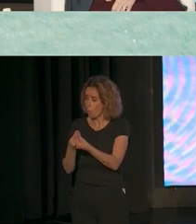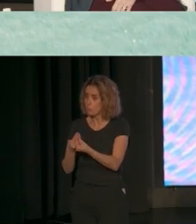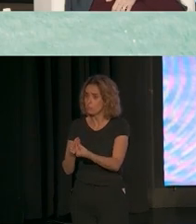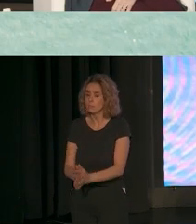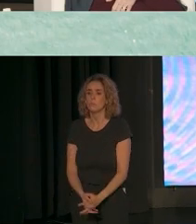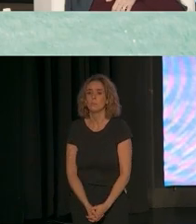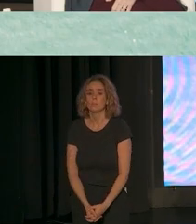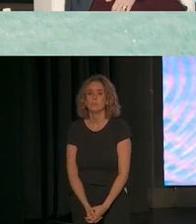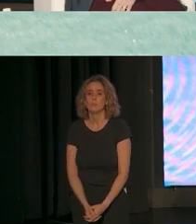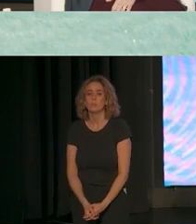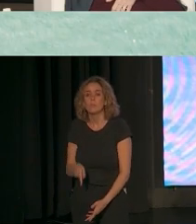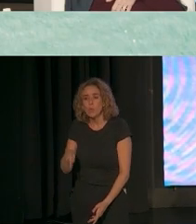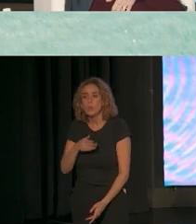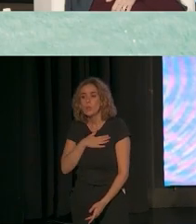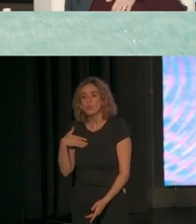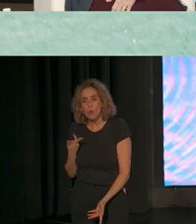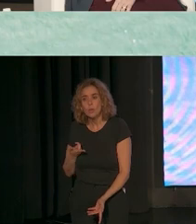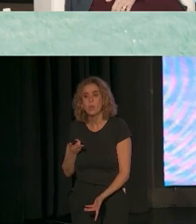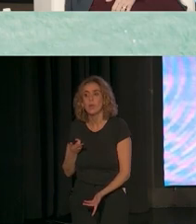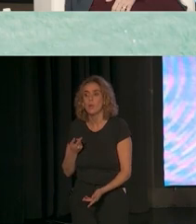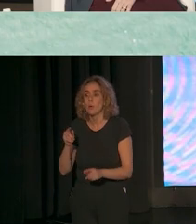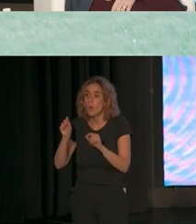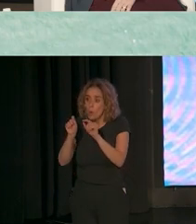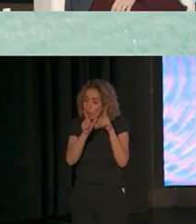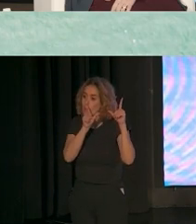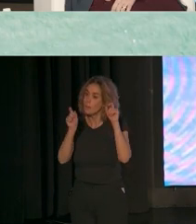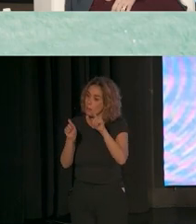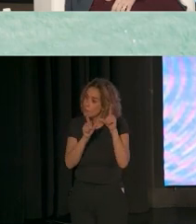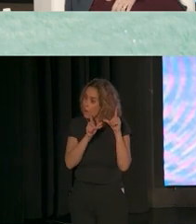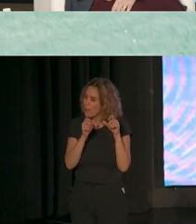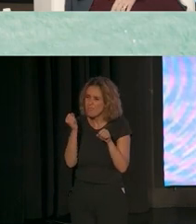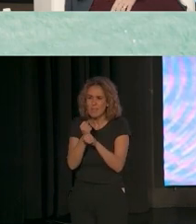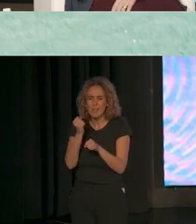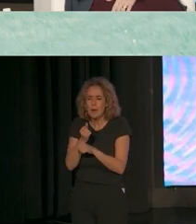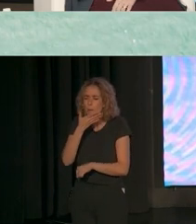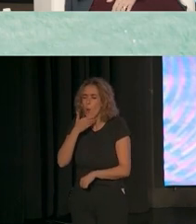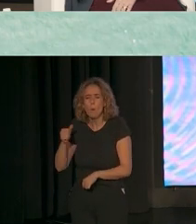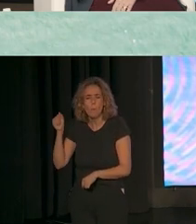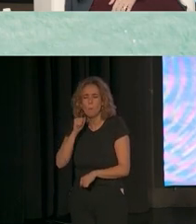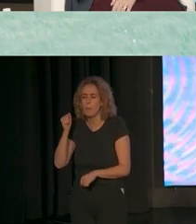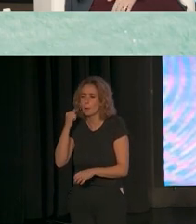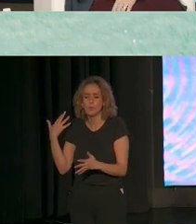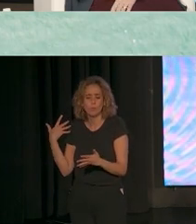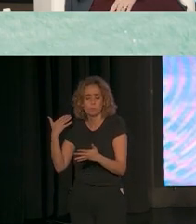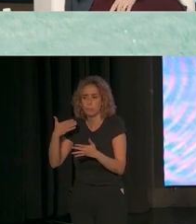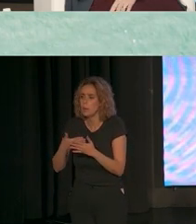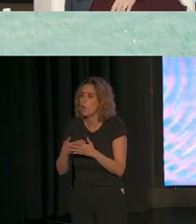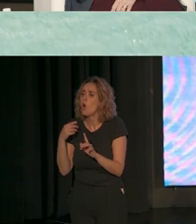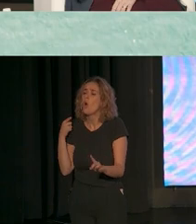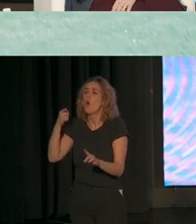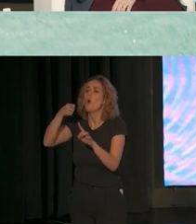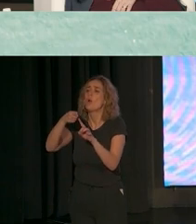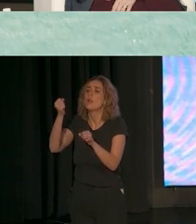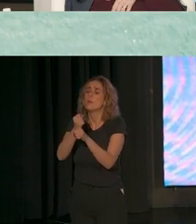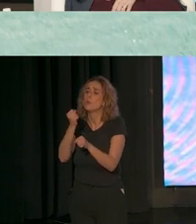Y quiero que veamos algunas de las fantásticas imágenes del trabajo que hemos estado haciendo. El objetivo de este trabajo es